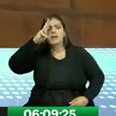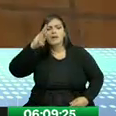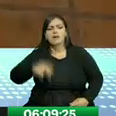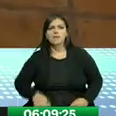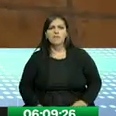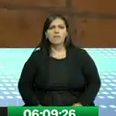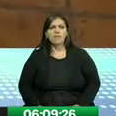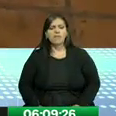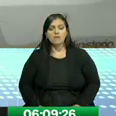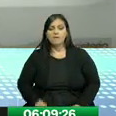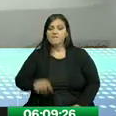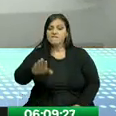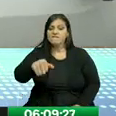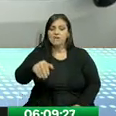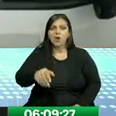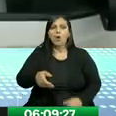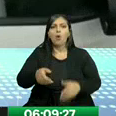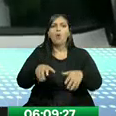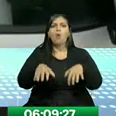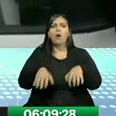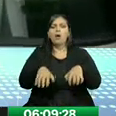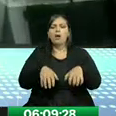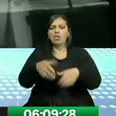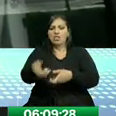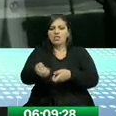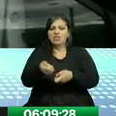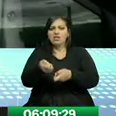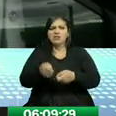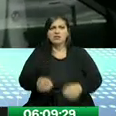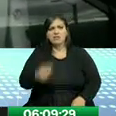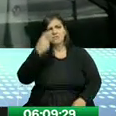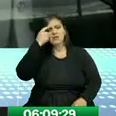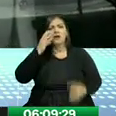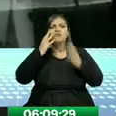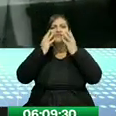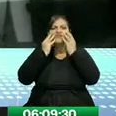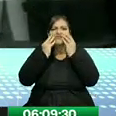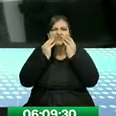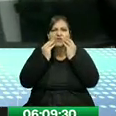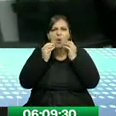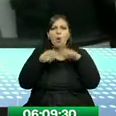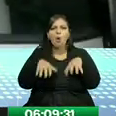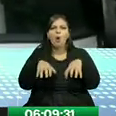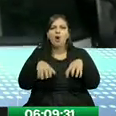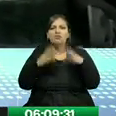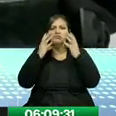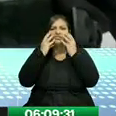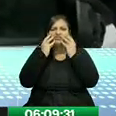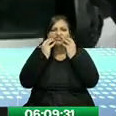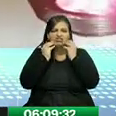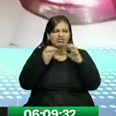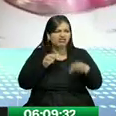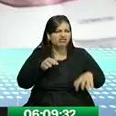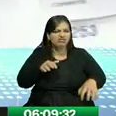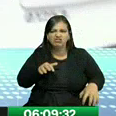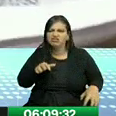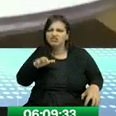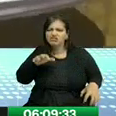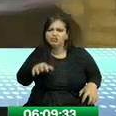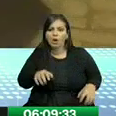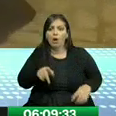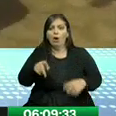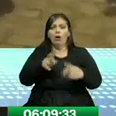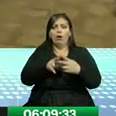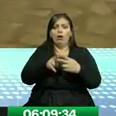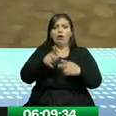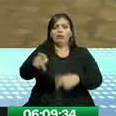los va adiestrando. Porque dicen que los perros pitbull son una raza mala que va y que destruye. Yo conozco inclusive algunos amigos que tienen